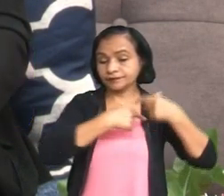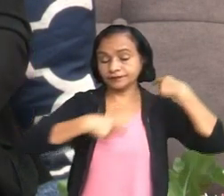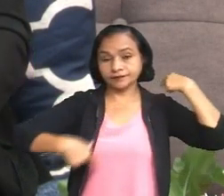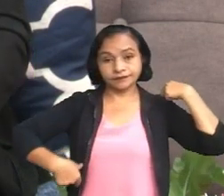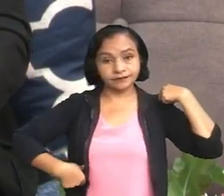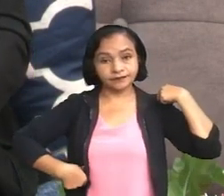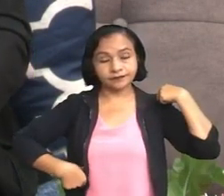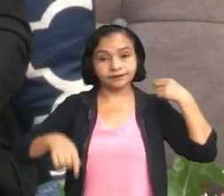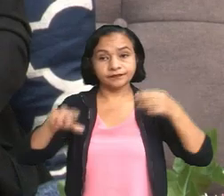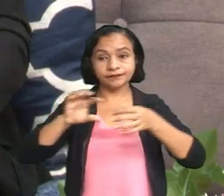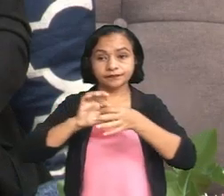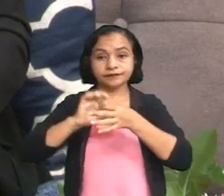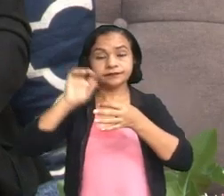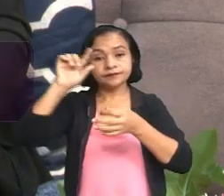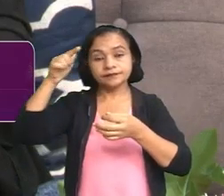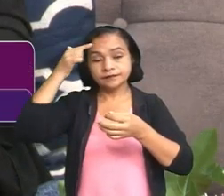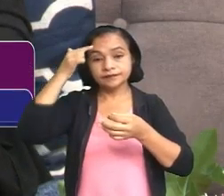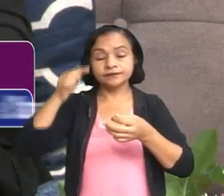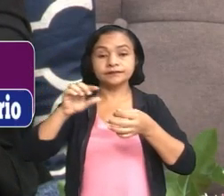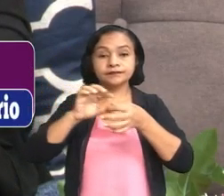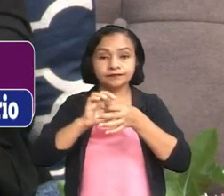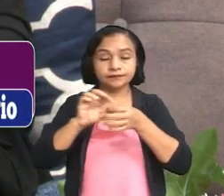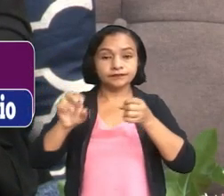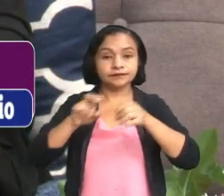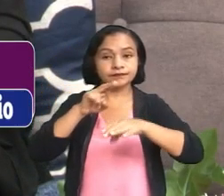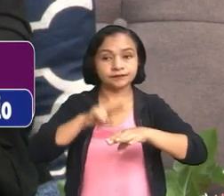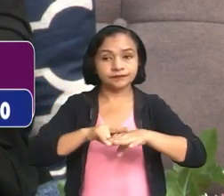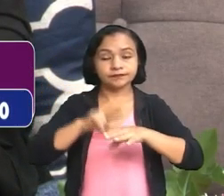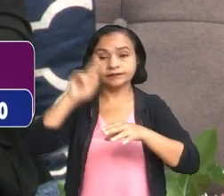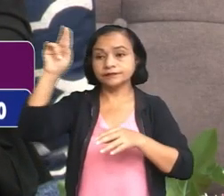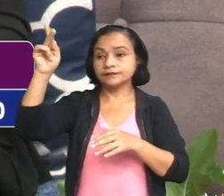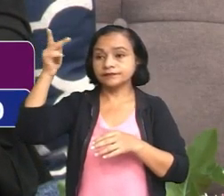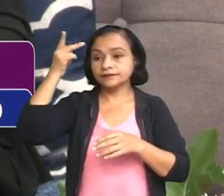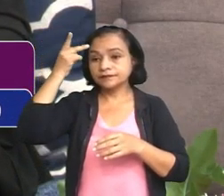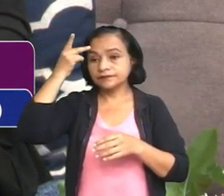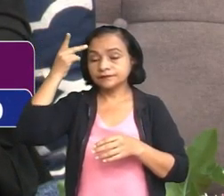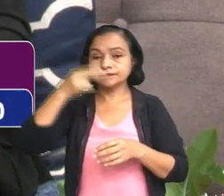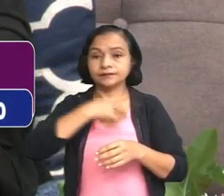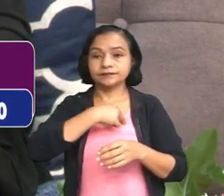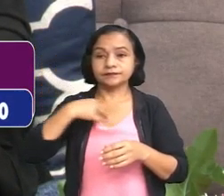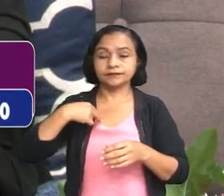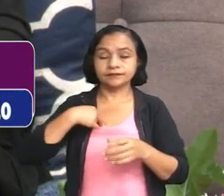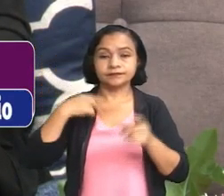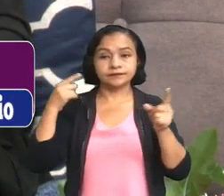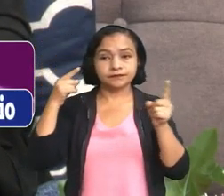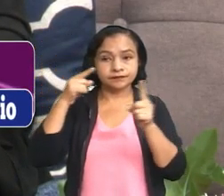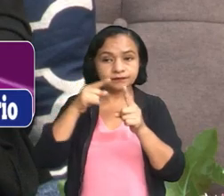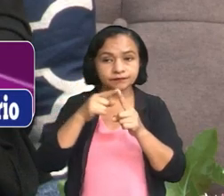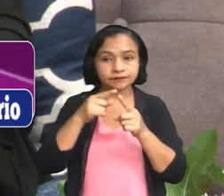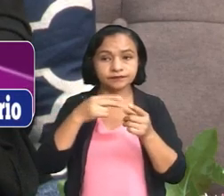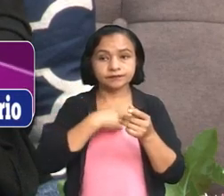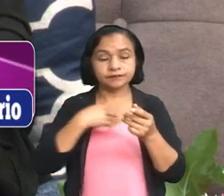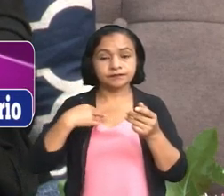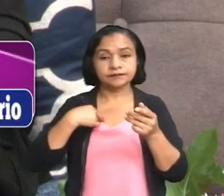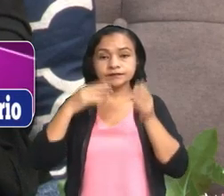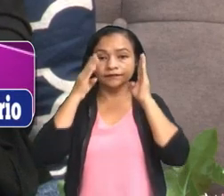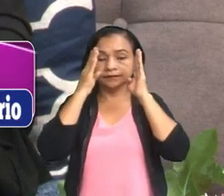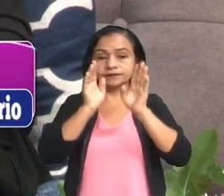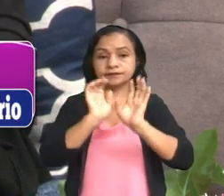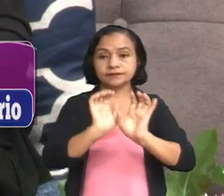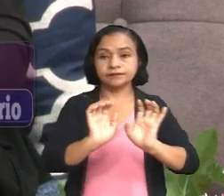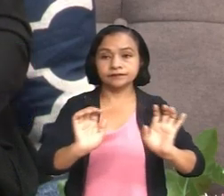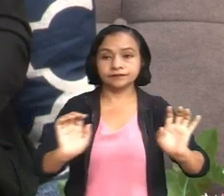gobierno de Reconstrucción y Unidad Nacional, en sus políticas estratégicas que van dirigidas a la niñez,